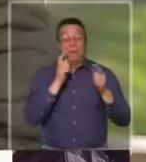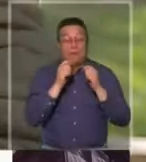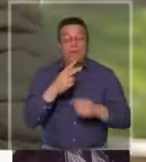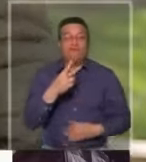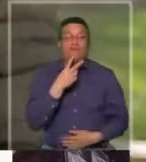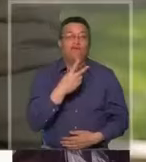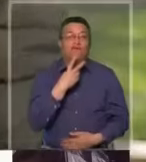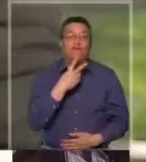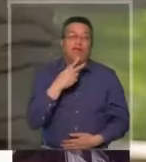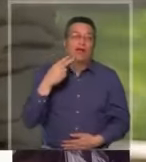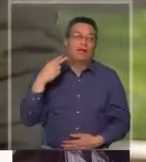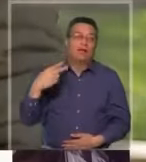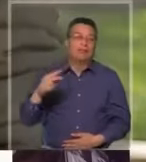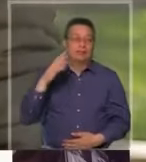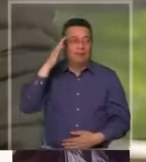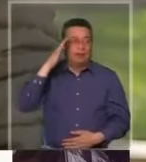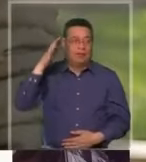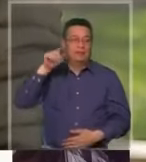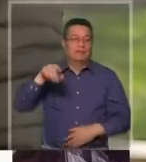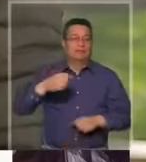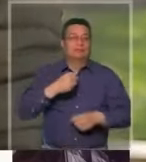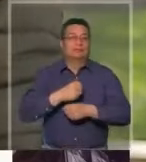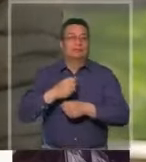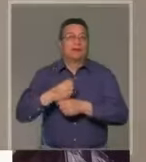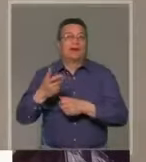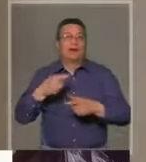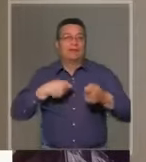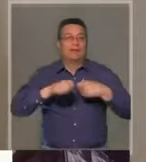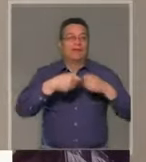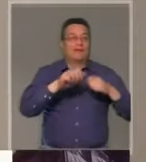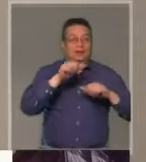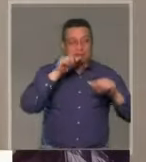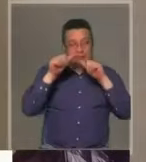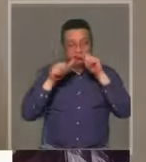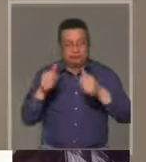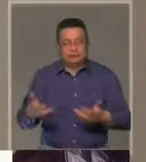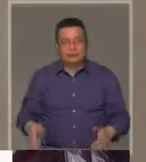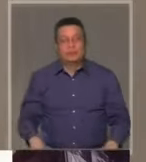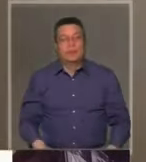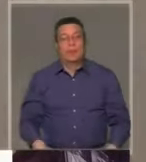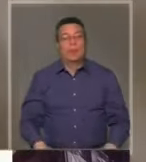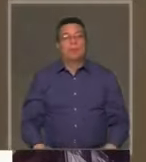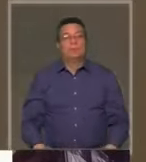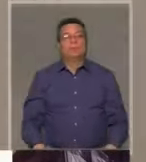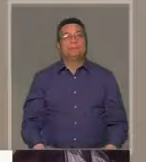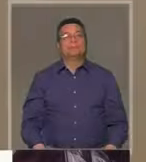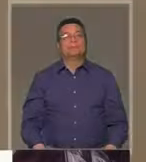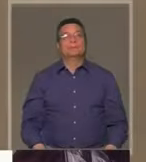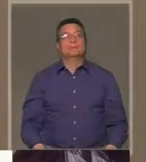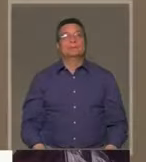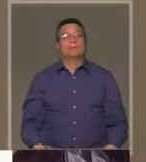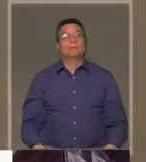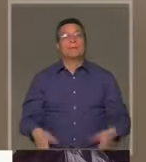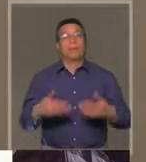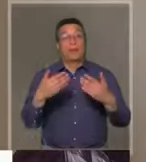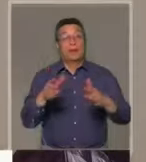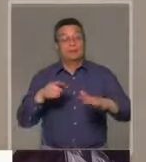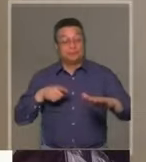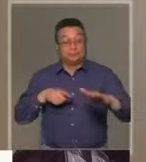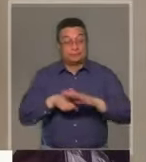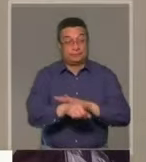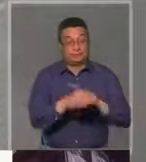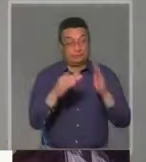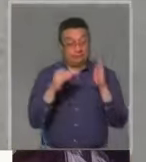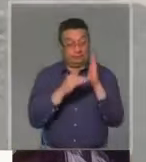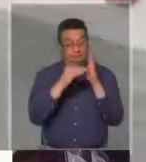están corriendo a raíz de las actividades criminales a las que se dedican Al momento de ingresar al departamento